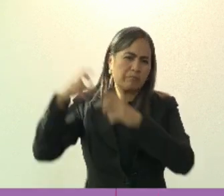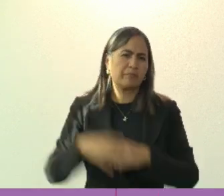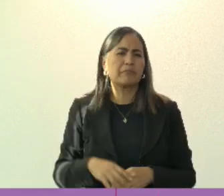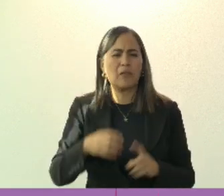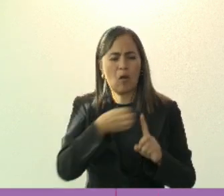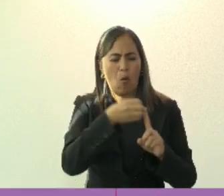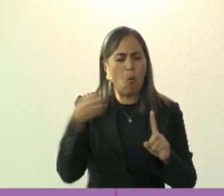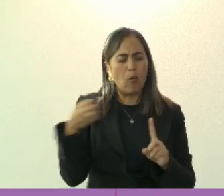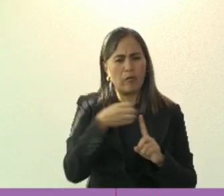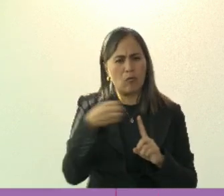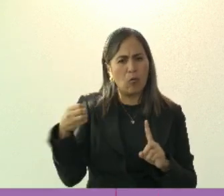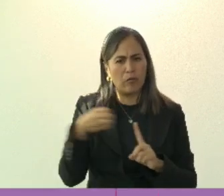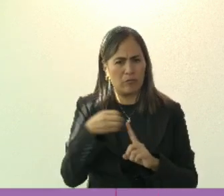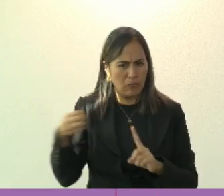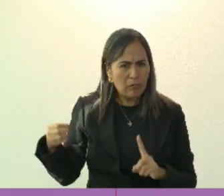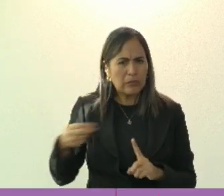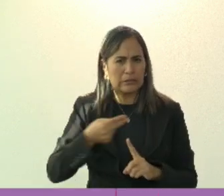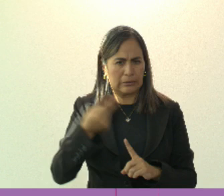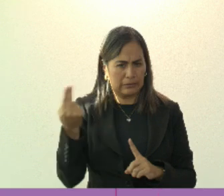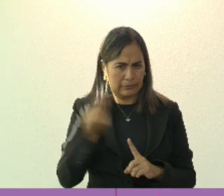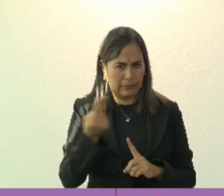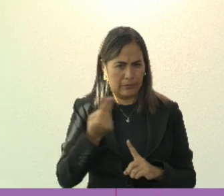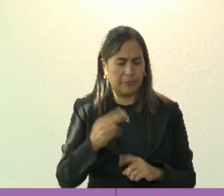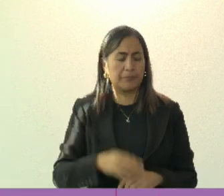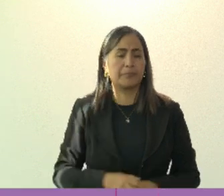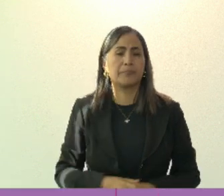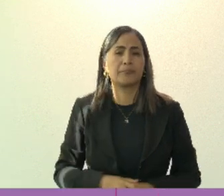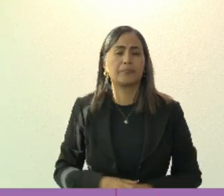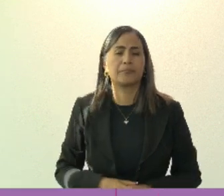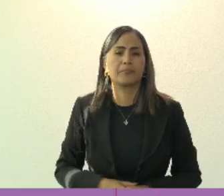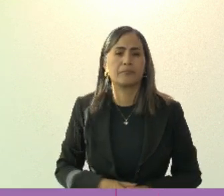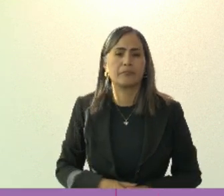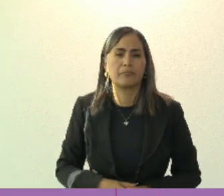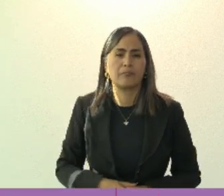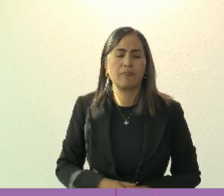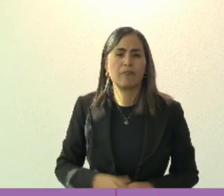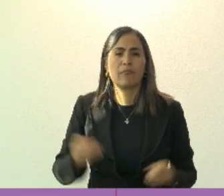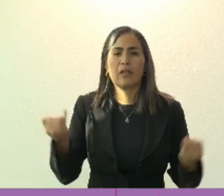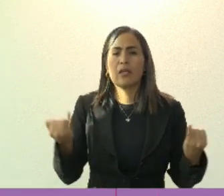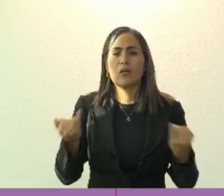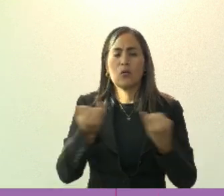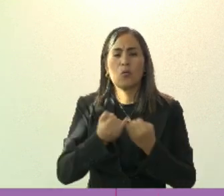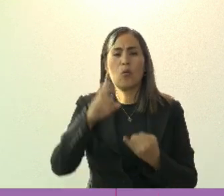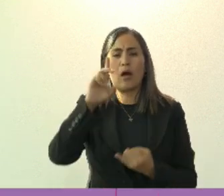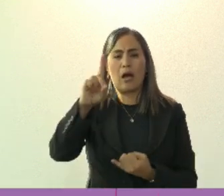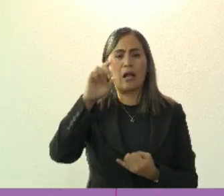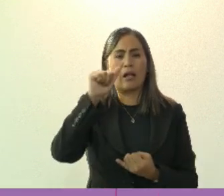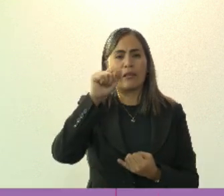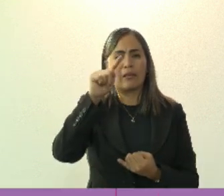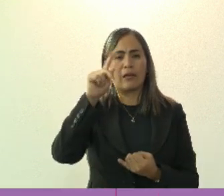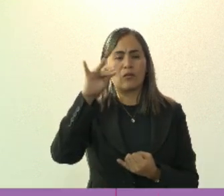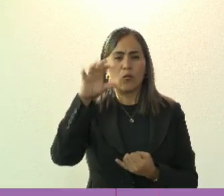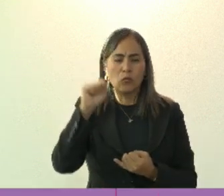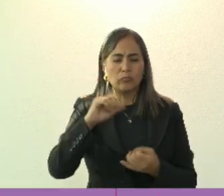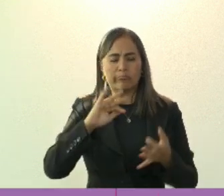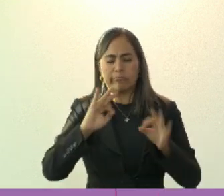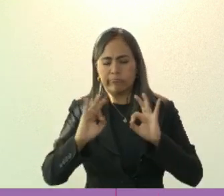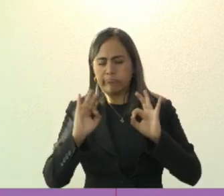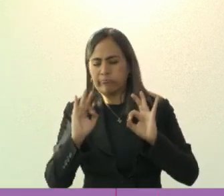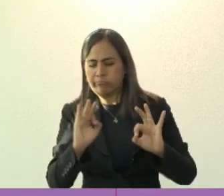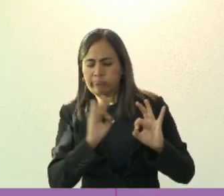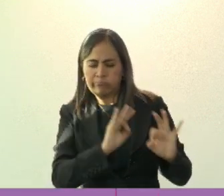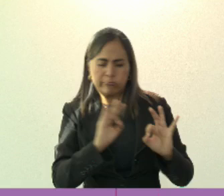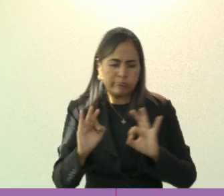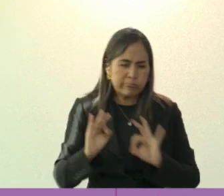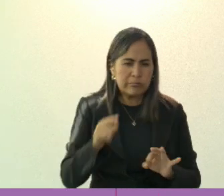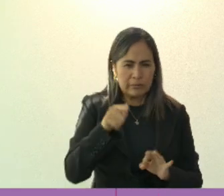orden cronológico al que yo me refería. Y debe de tener que datos estratégicos. Y esos datos